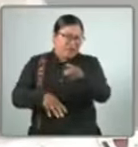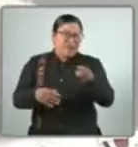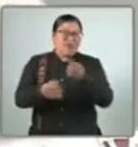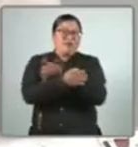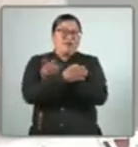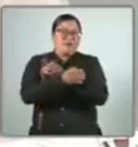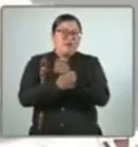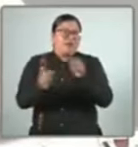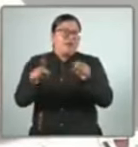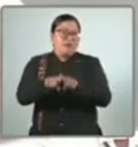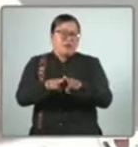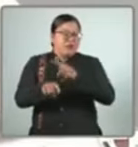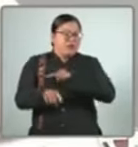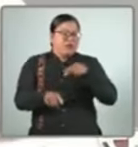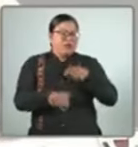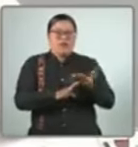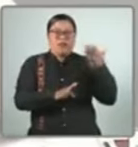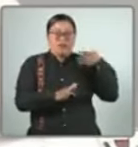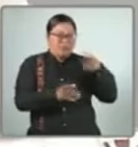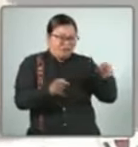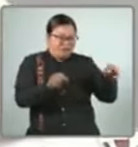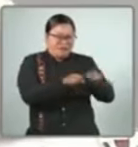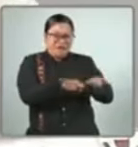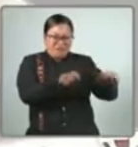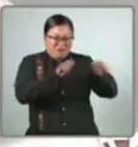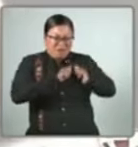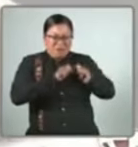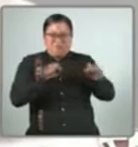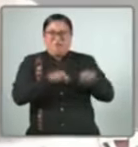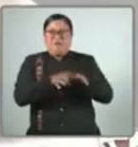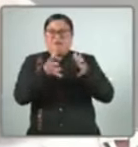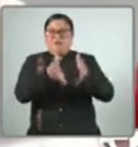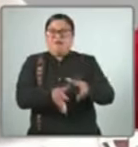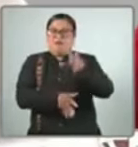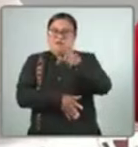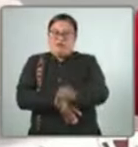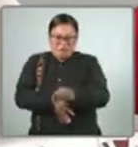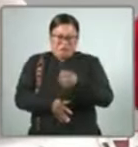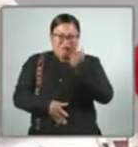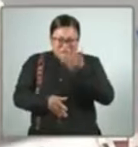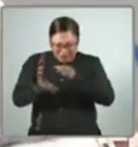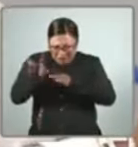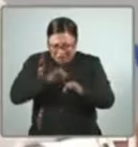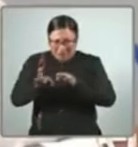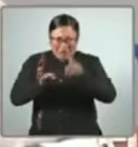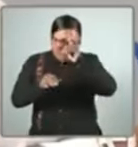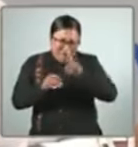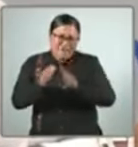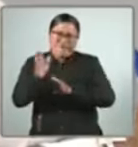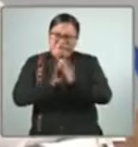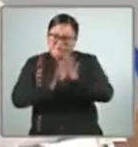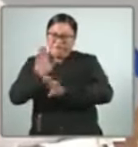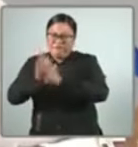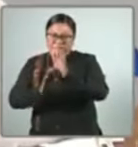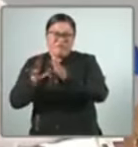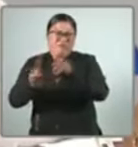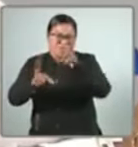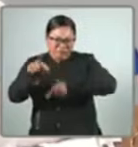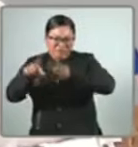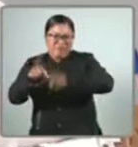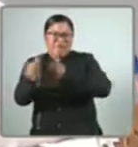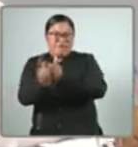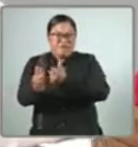la manera como la encontramos. Tiene que hacerse un trabajo que vaya superando todo ese rezago que